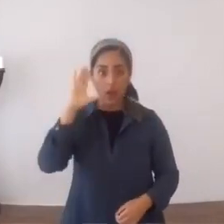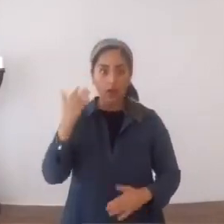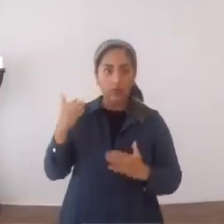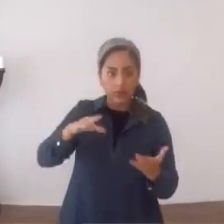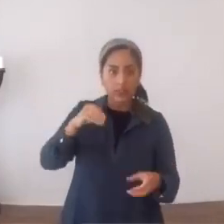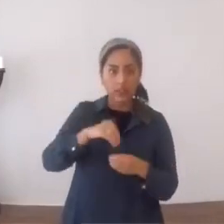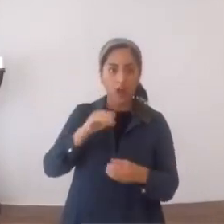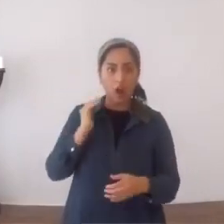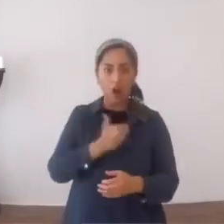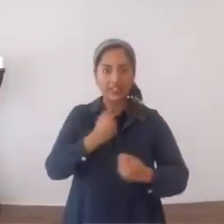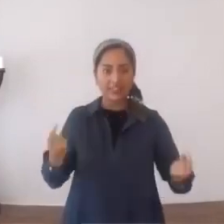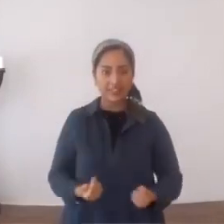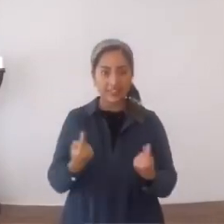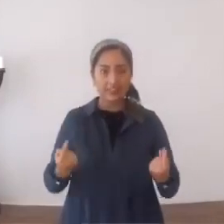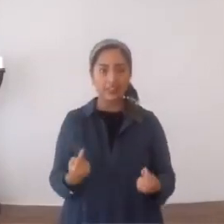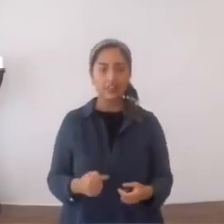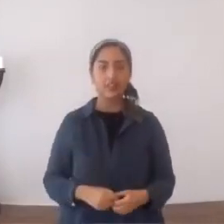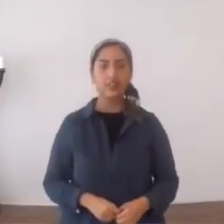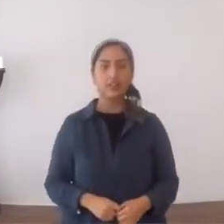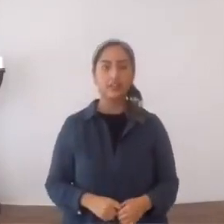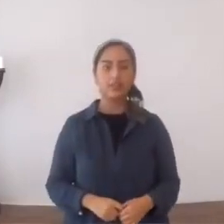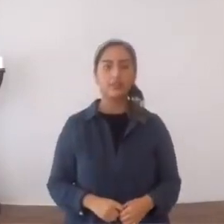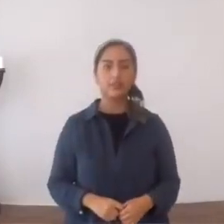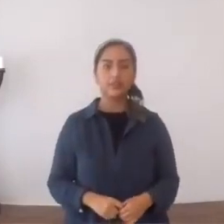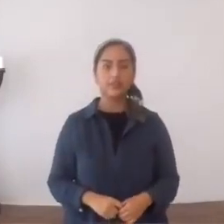Estábamos muertos en nuestros delitos y pecados. Y